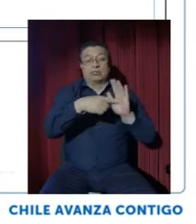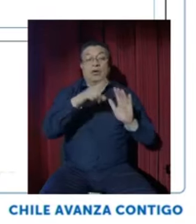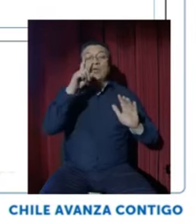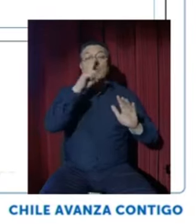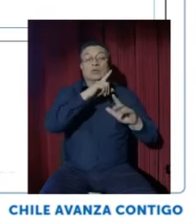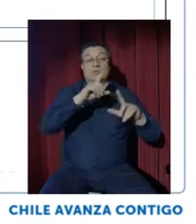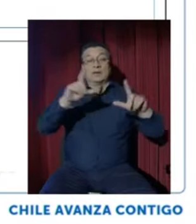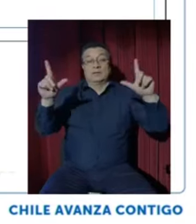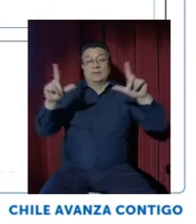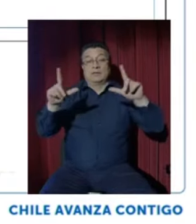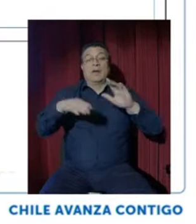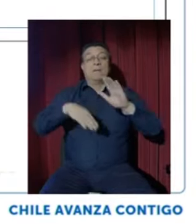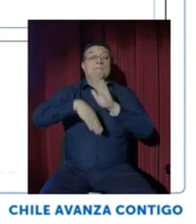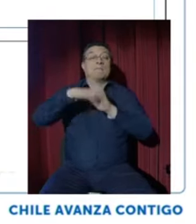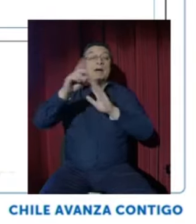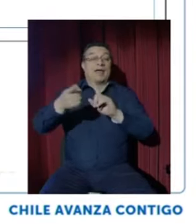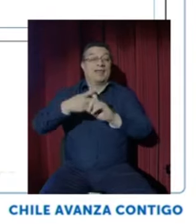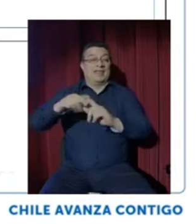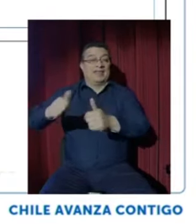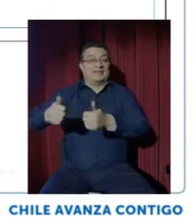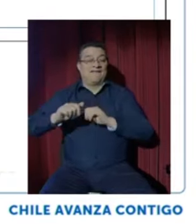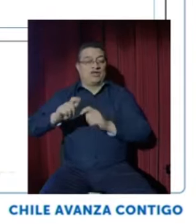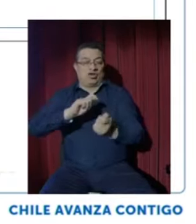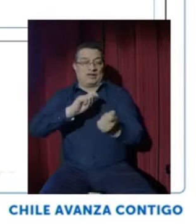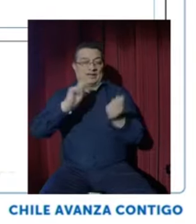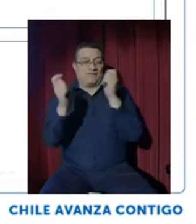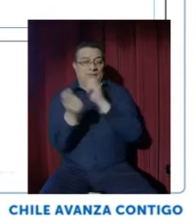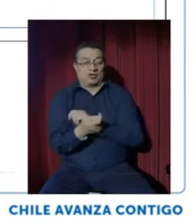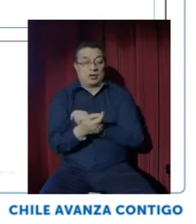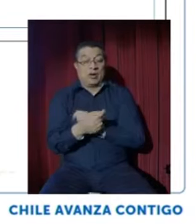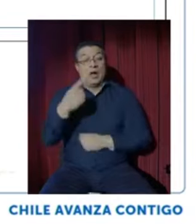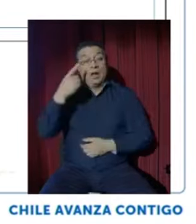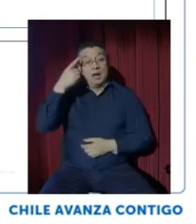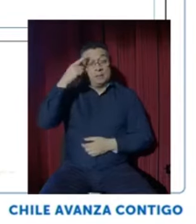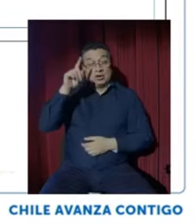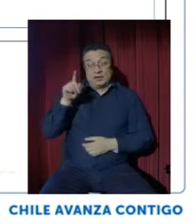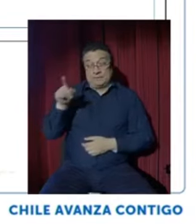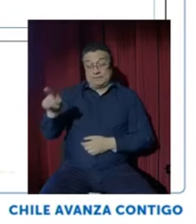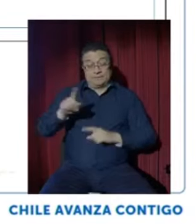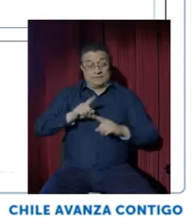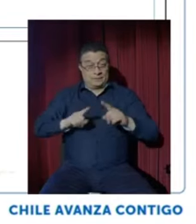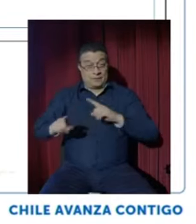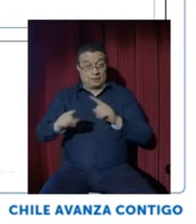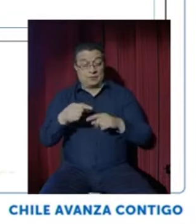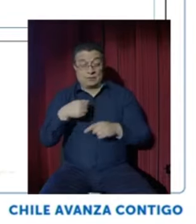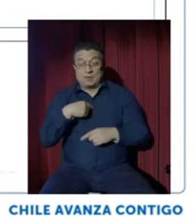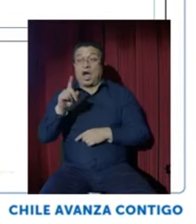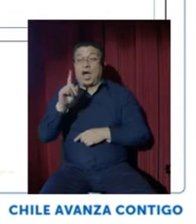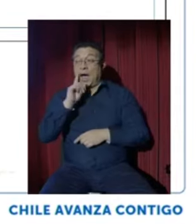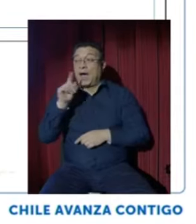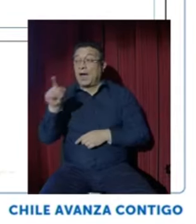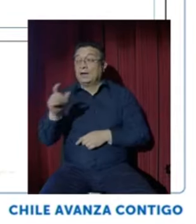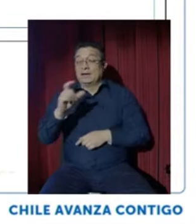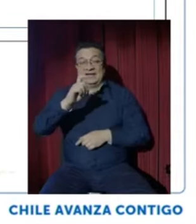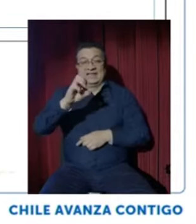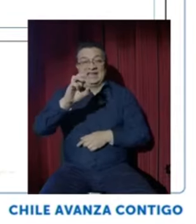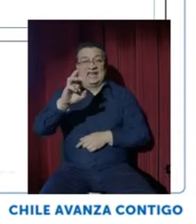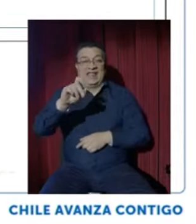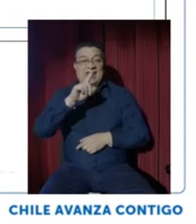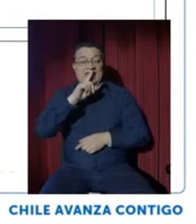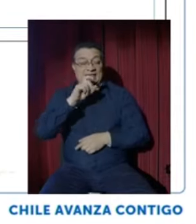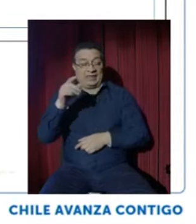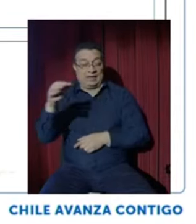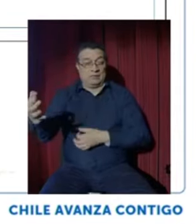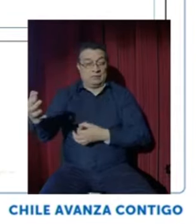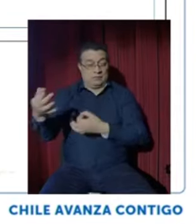lámina Cuál es el mayor desafío de transformación pero acá con la gestión que teníamos dije la gerencia en su